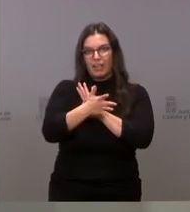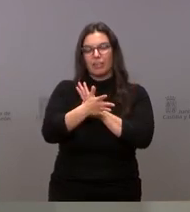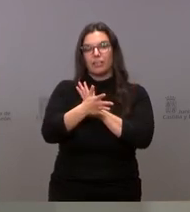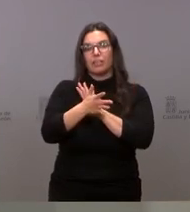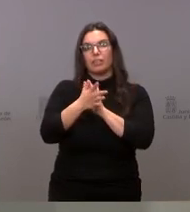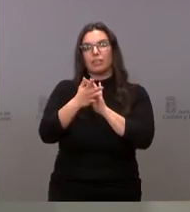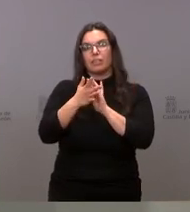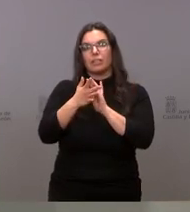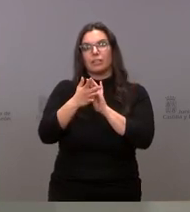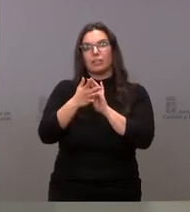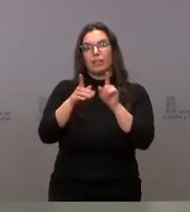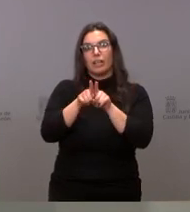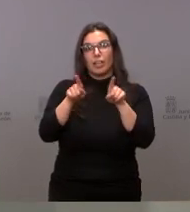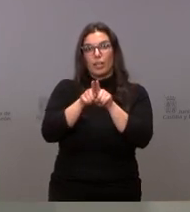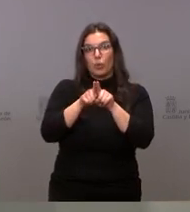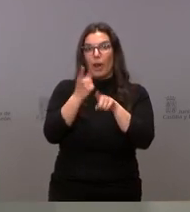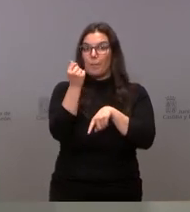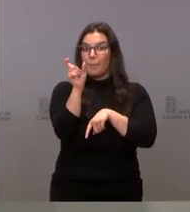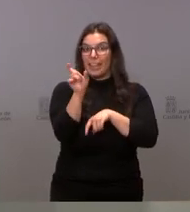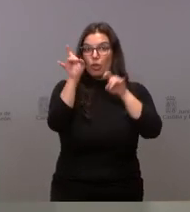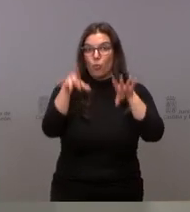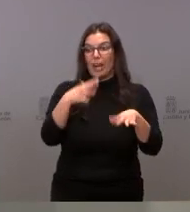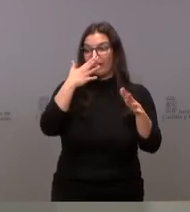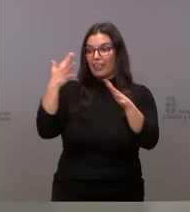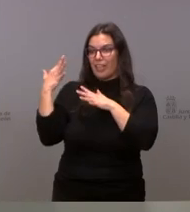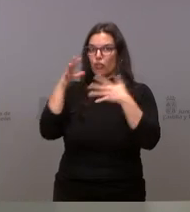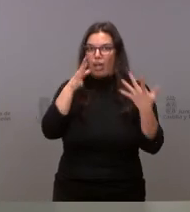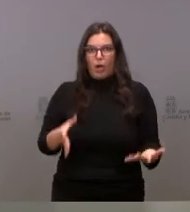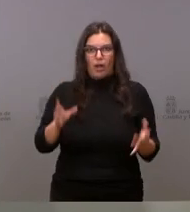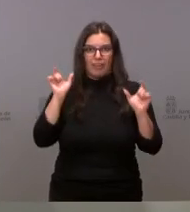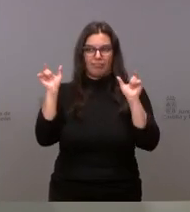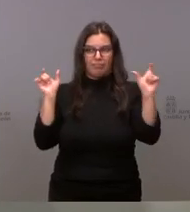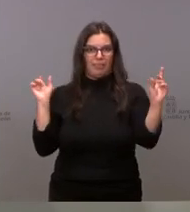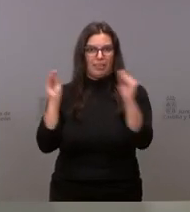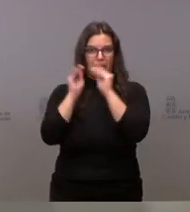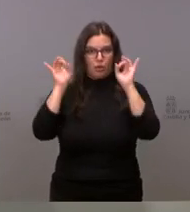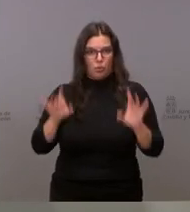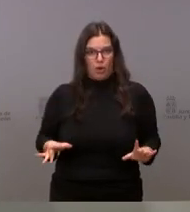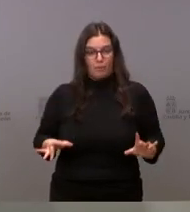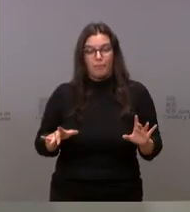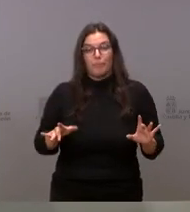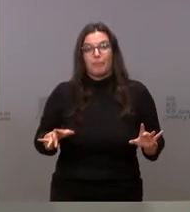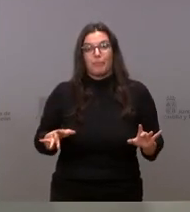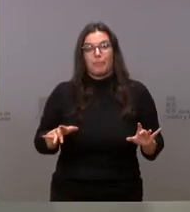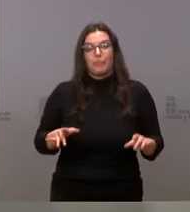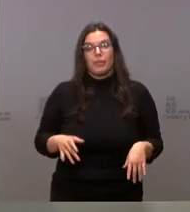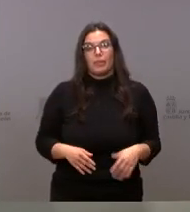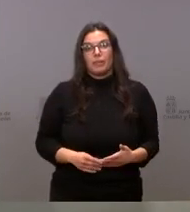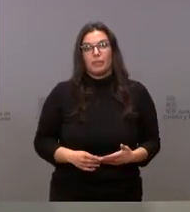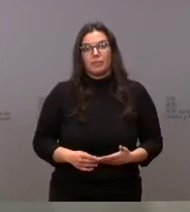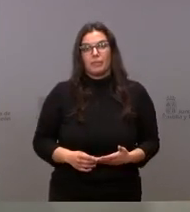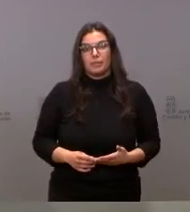los niveles de aquel curso 2011-2012 y en términos por tanto reales tras el descuento de la inflación por mucho más bajo